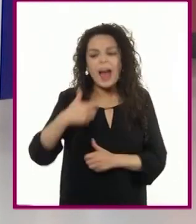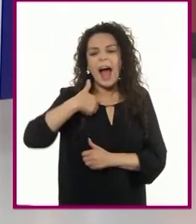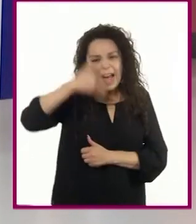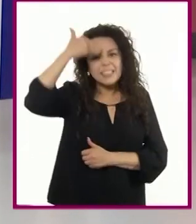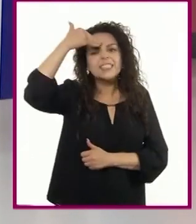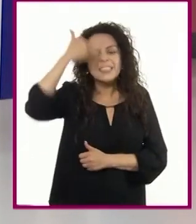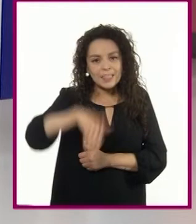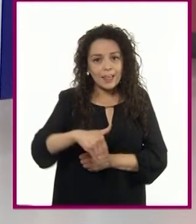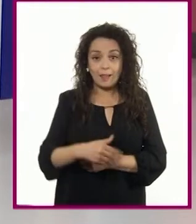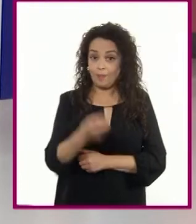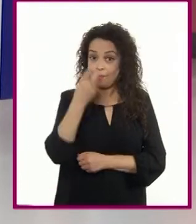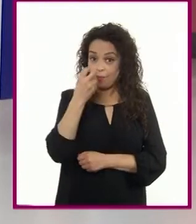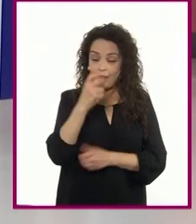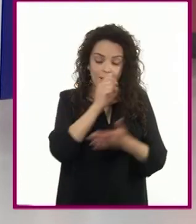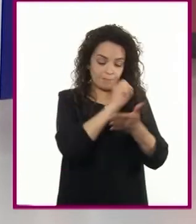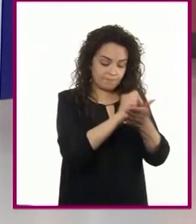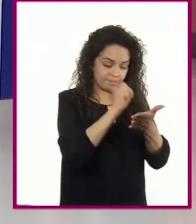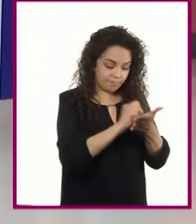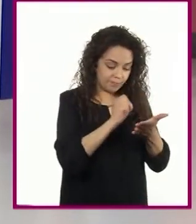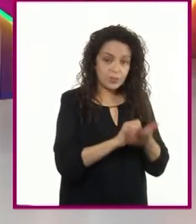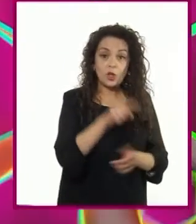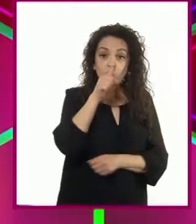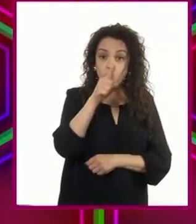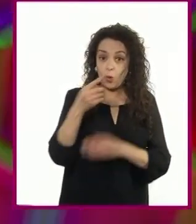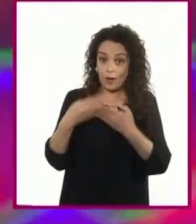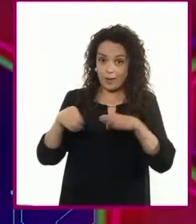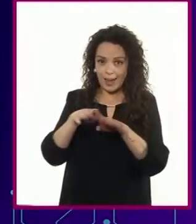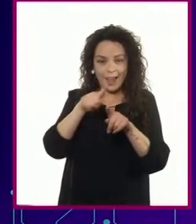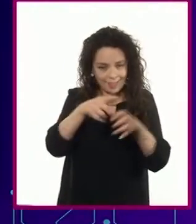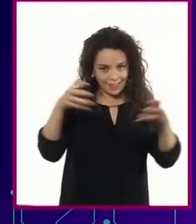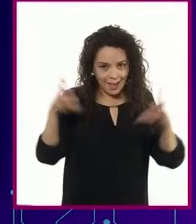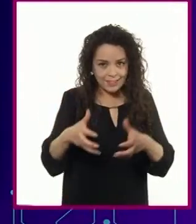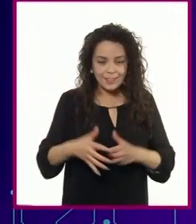ello, anota los retos y hazlos en casa.